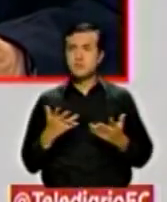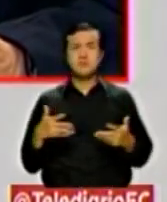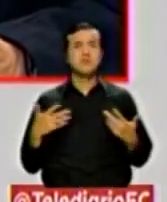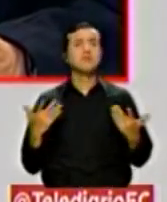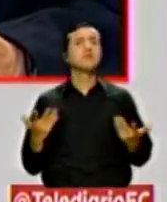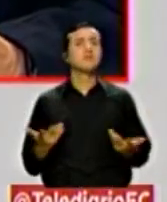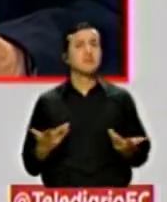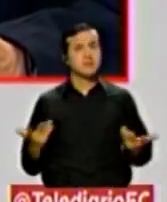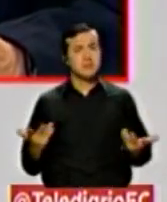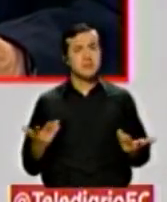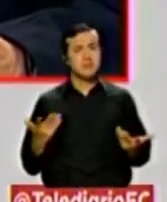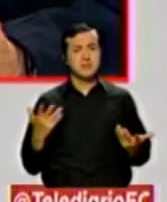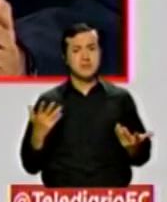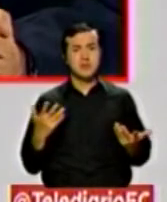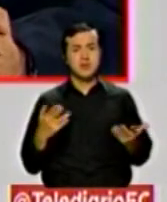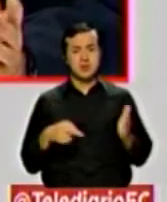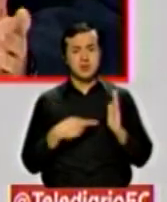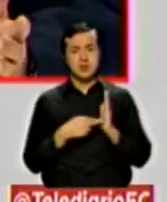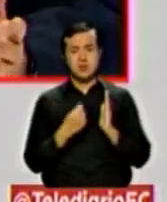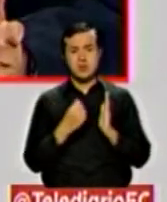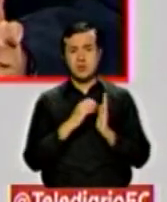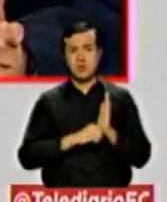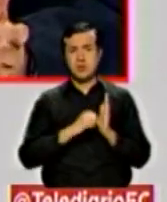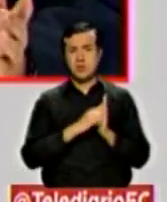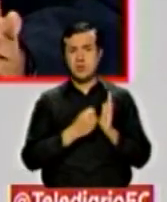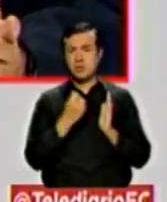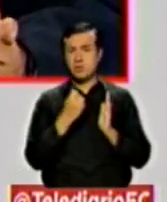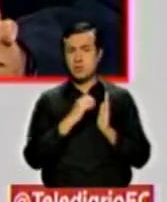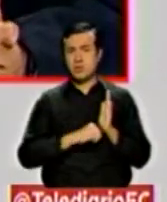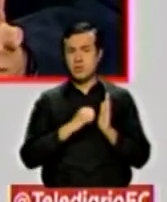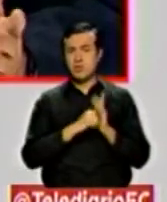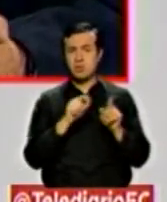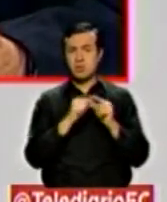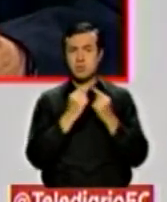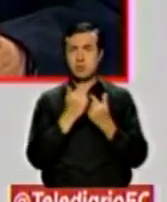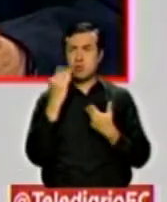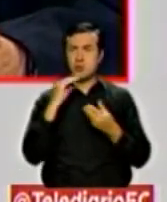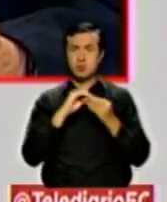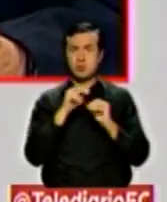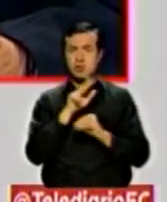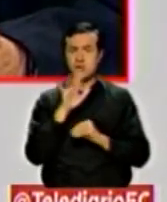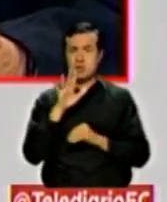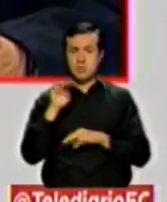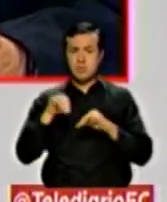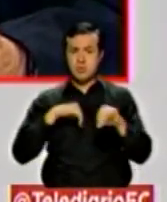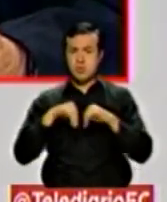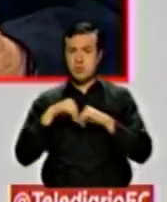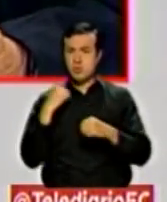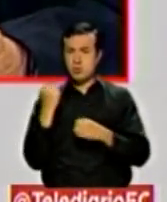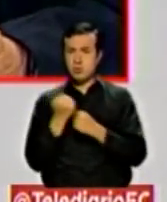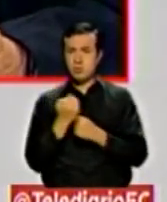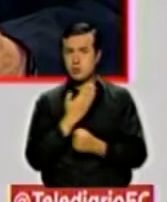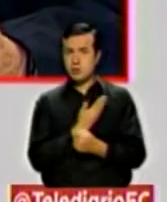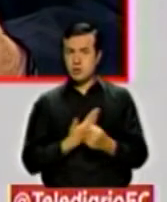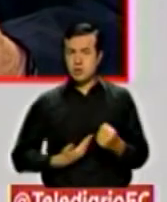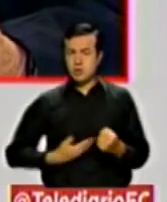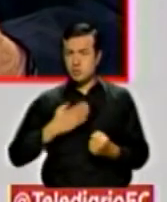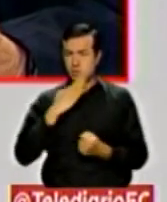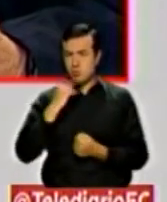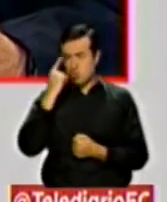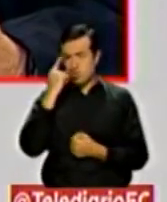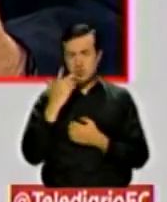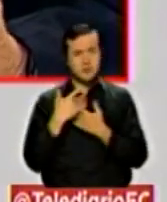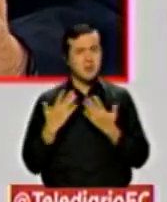que el rol se descontaban los aportes para Alianza País y para movilizaciones a favor del presidente Correa. Entonces yo creo